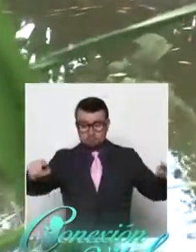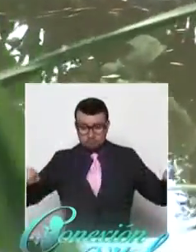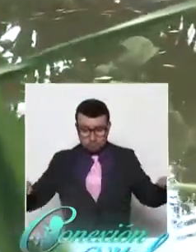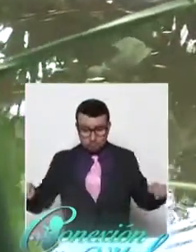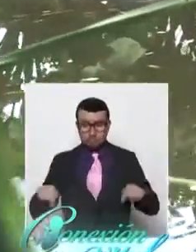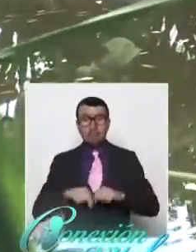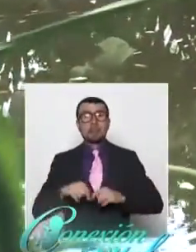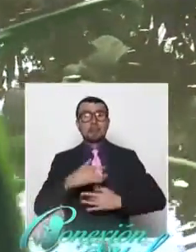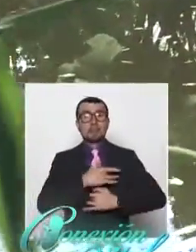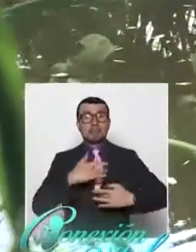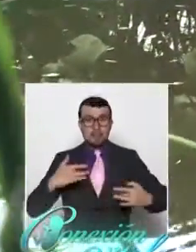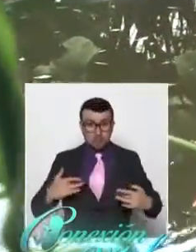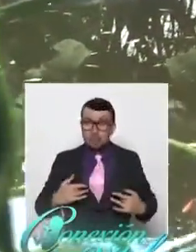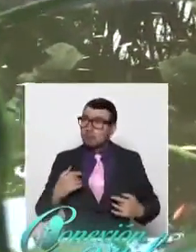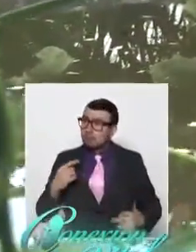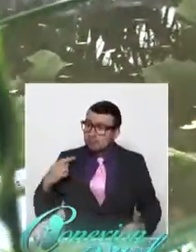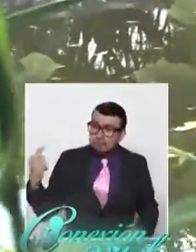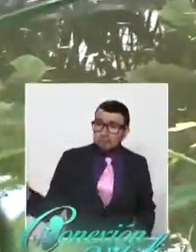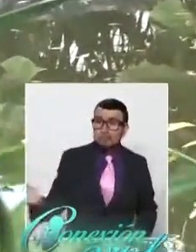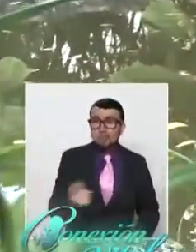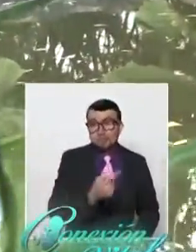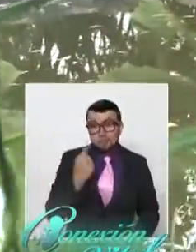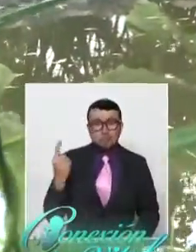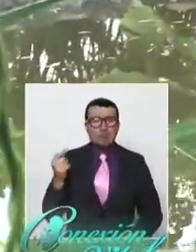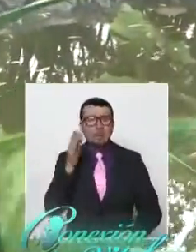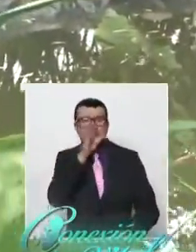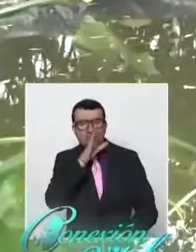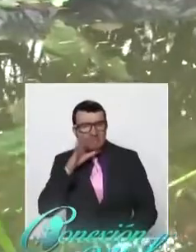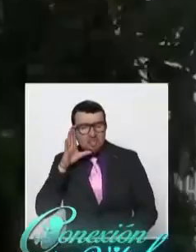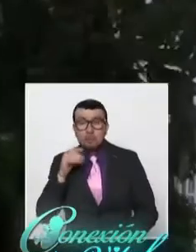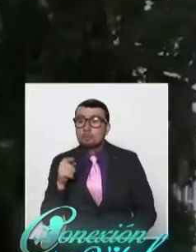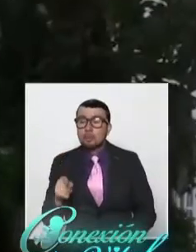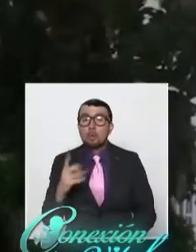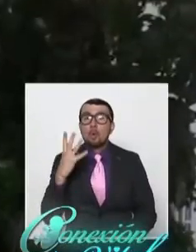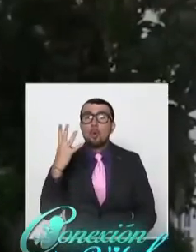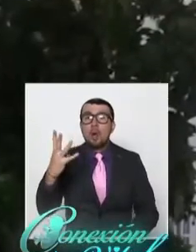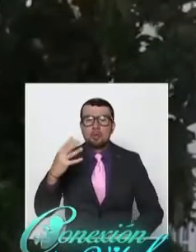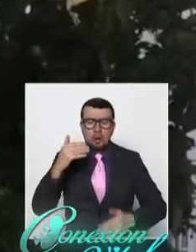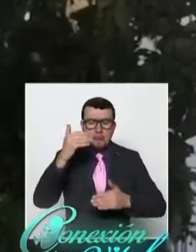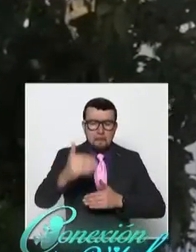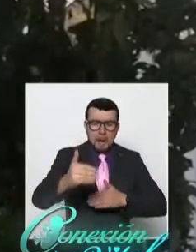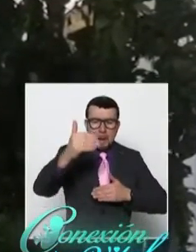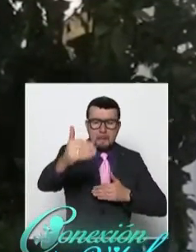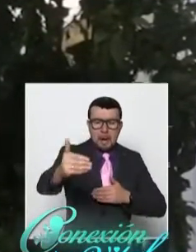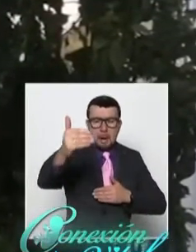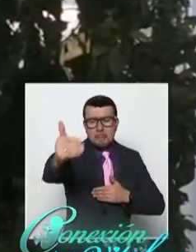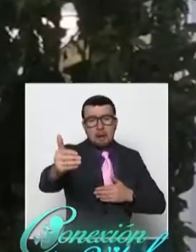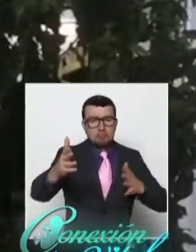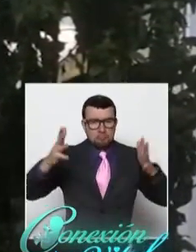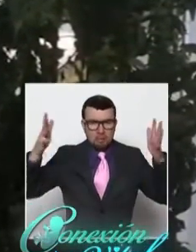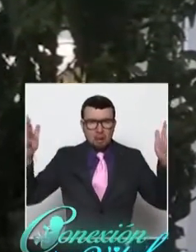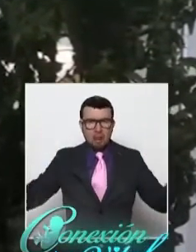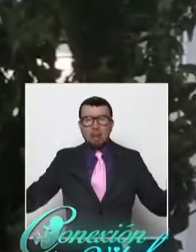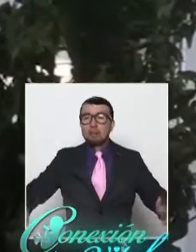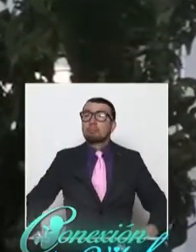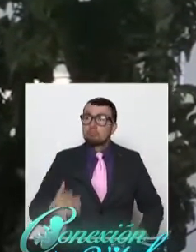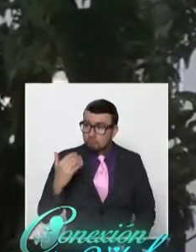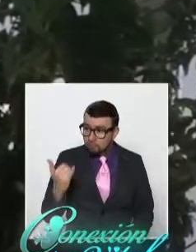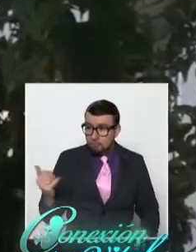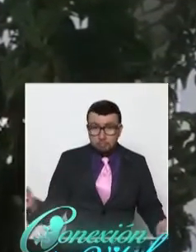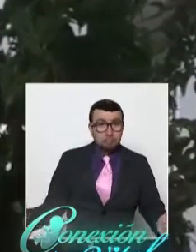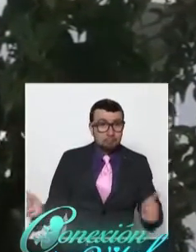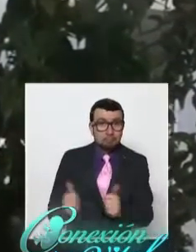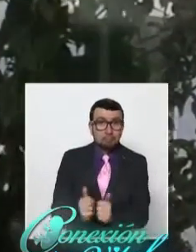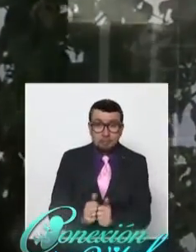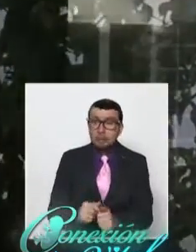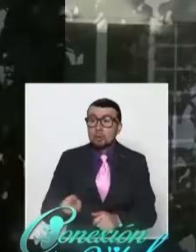salud en un ambiente totalmente campestre. Estas son 4 cuadras de terrenos que están acompañados